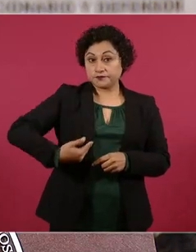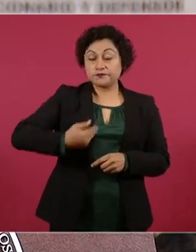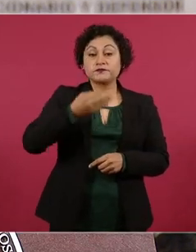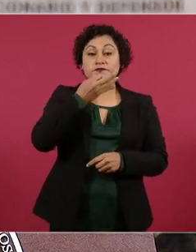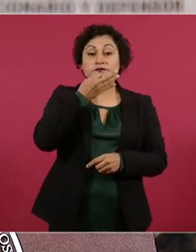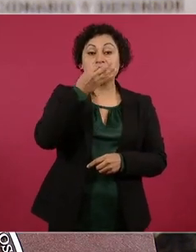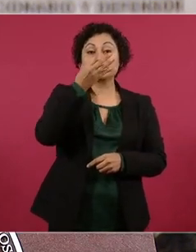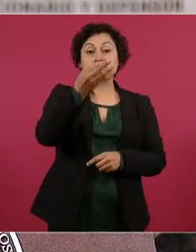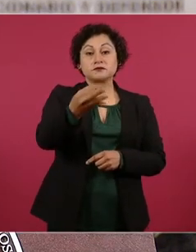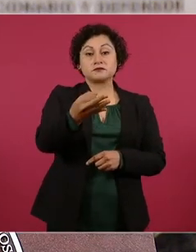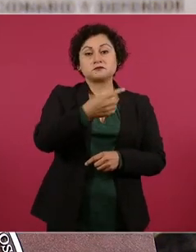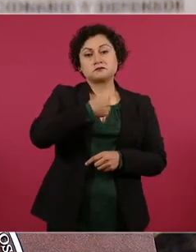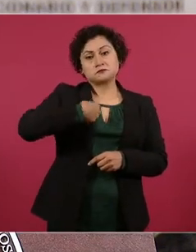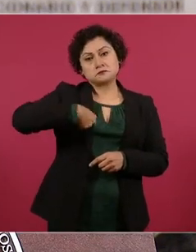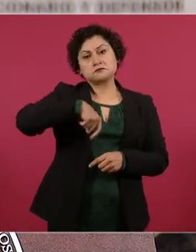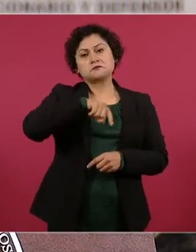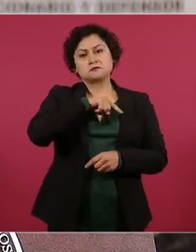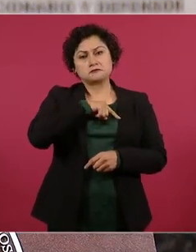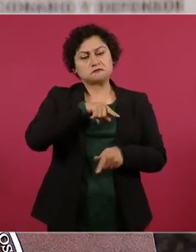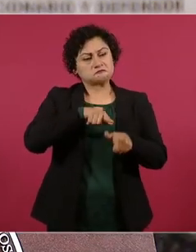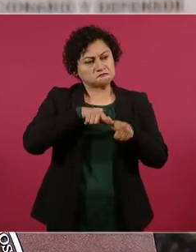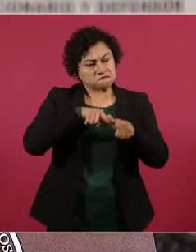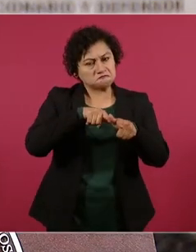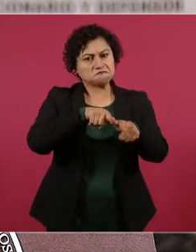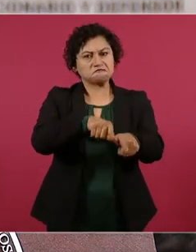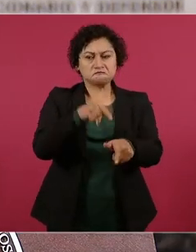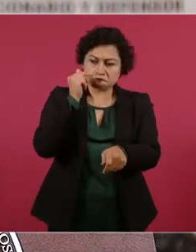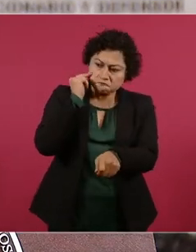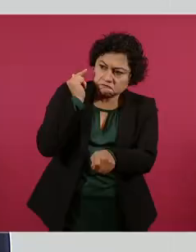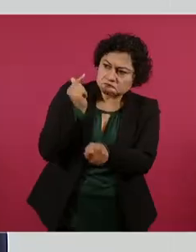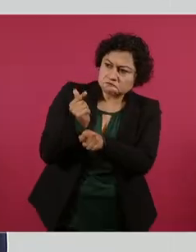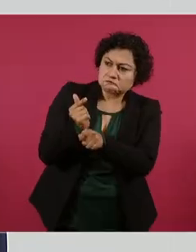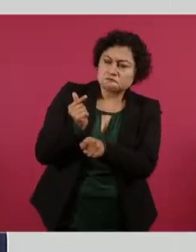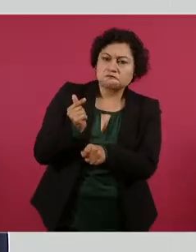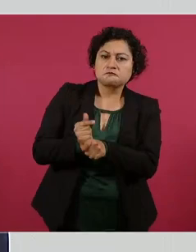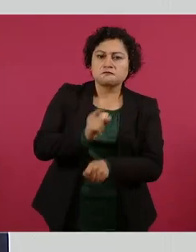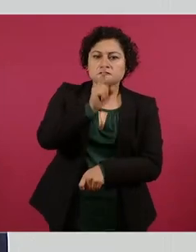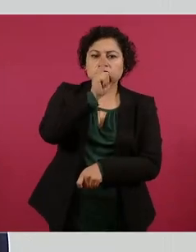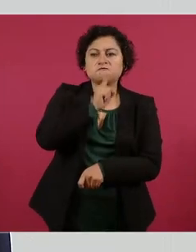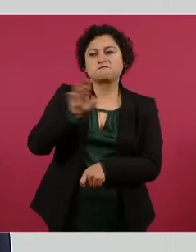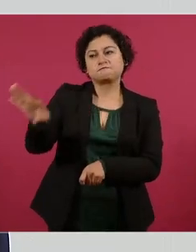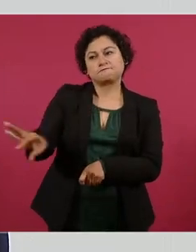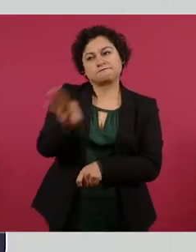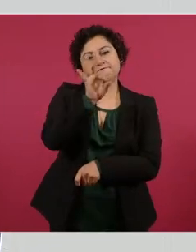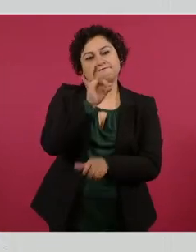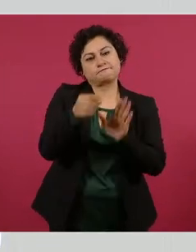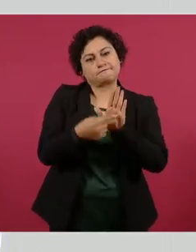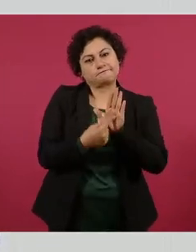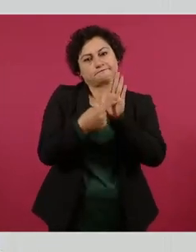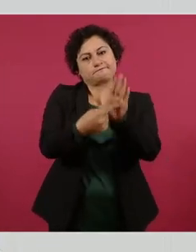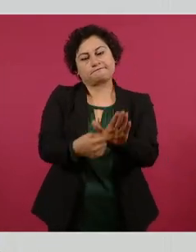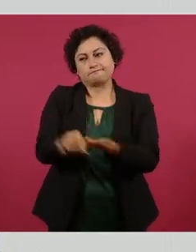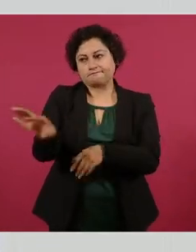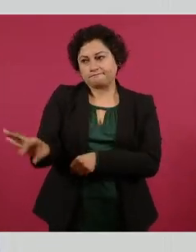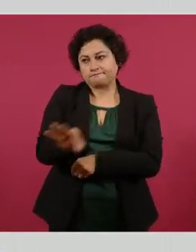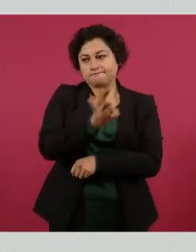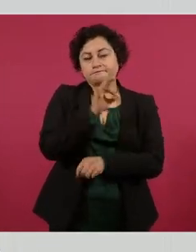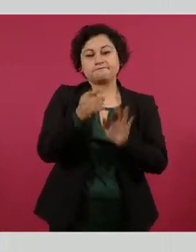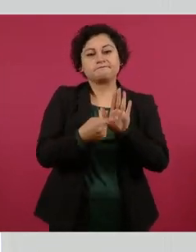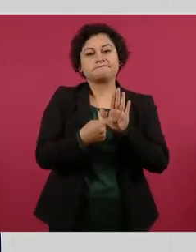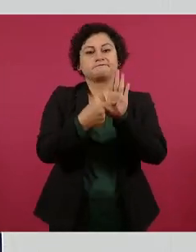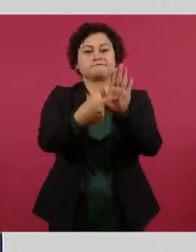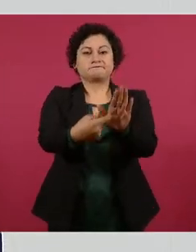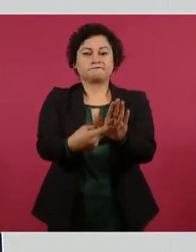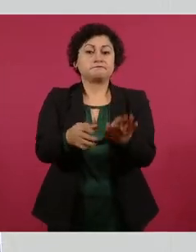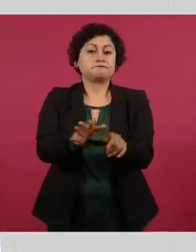cómo se generan estas campañas desinformativas alrededor de mentiras que se difunden